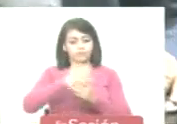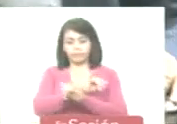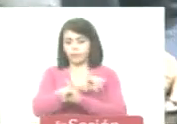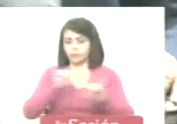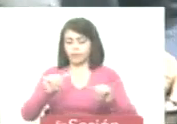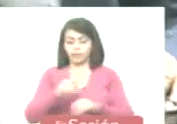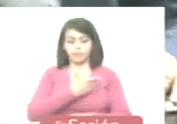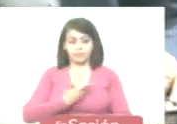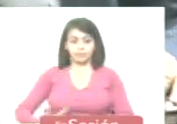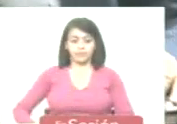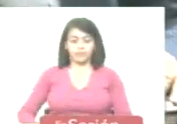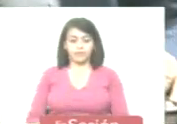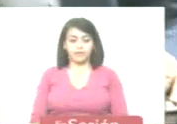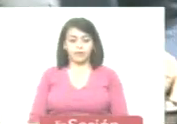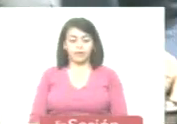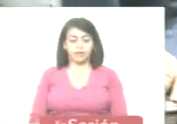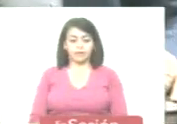presidente.